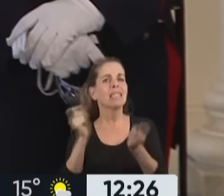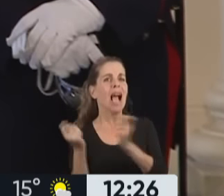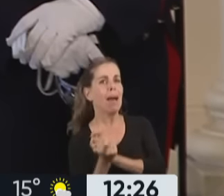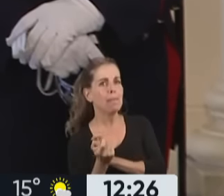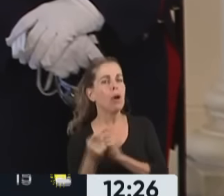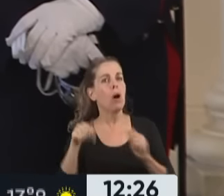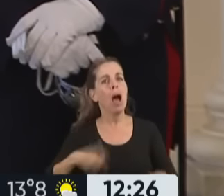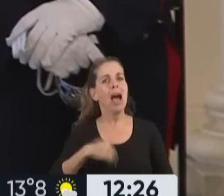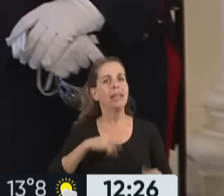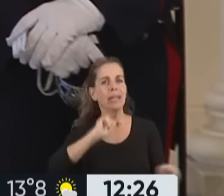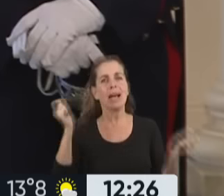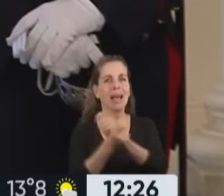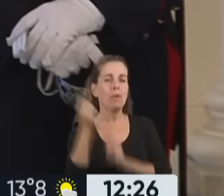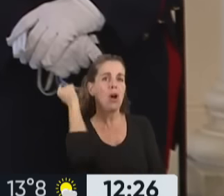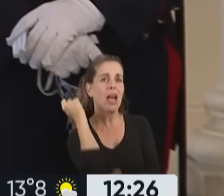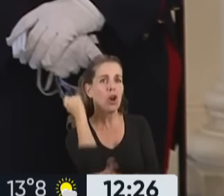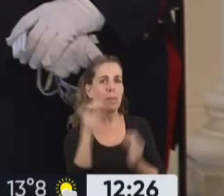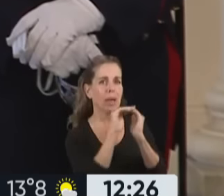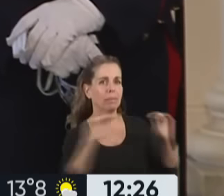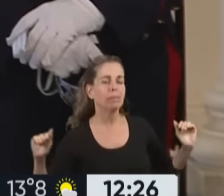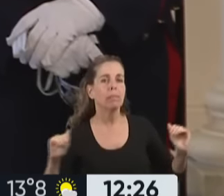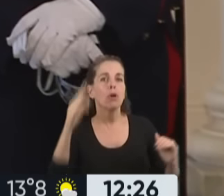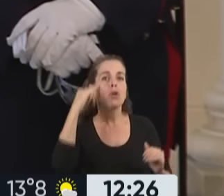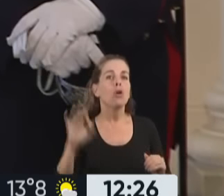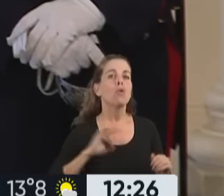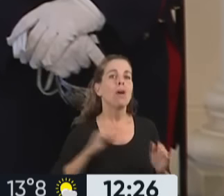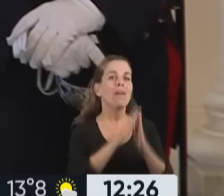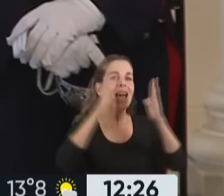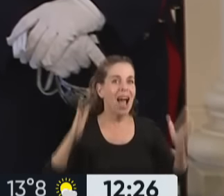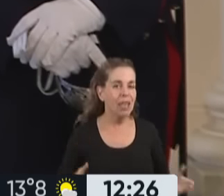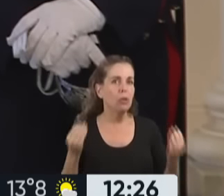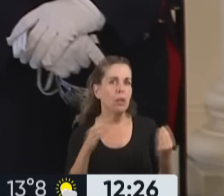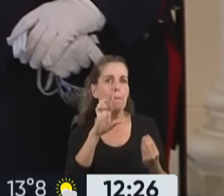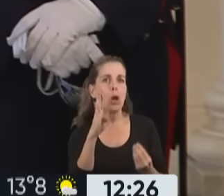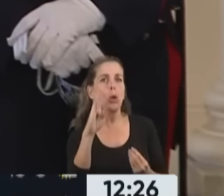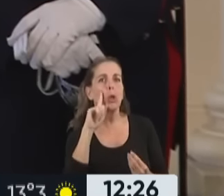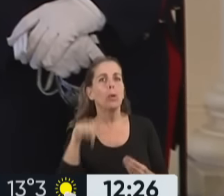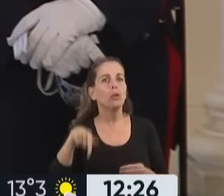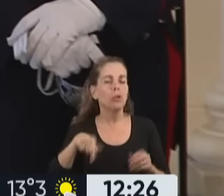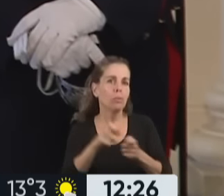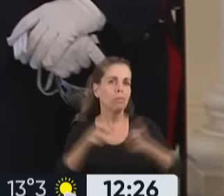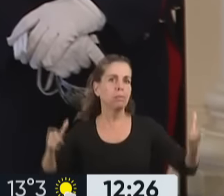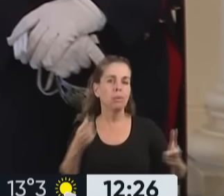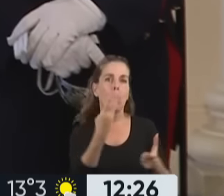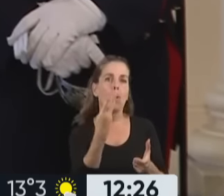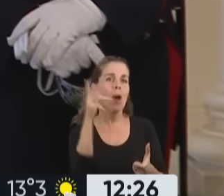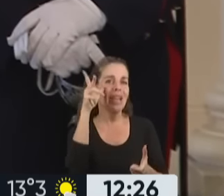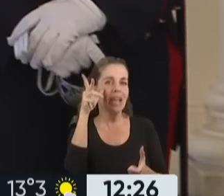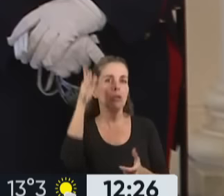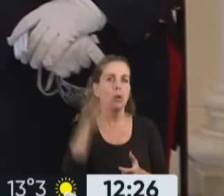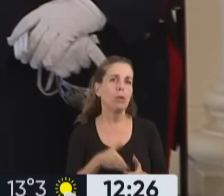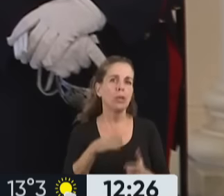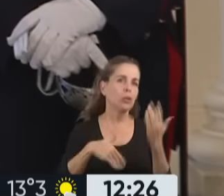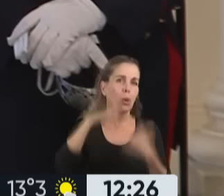una estabilidad económica por 9 años, mientras el PBI creció más del